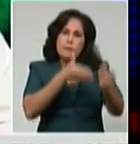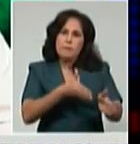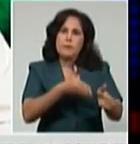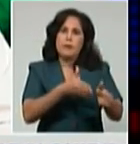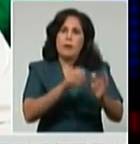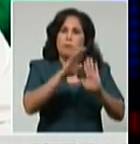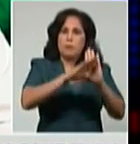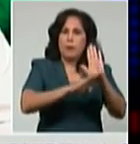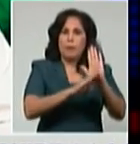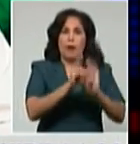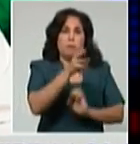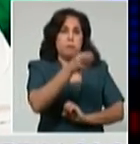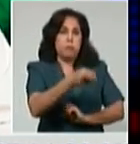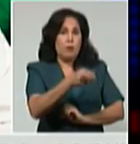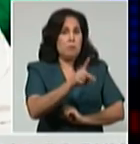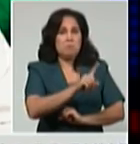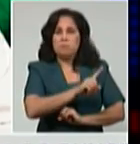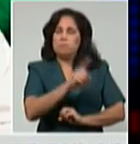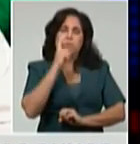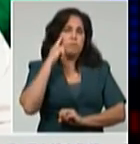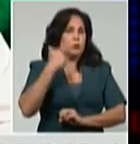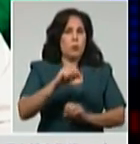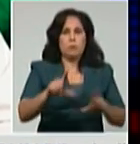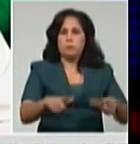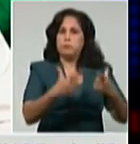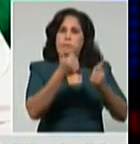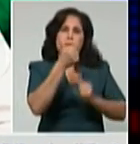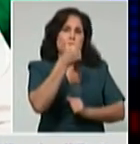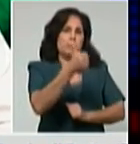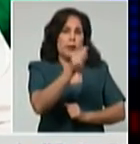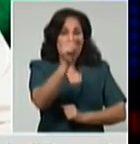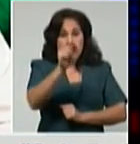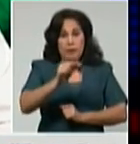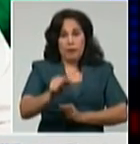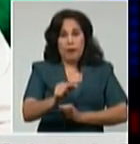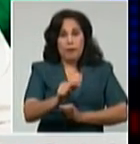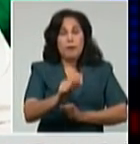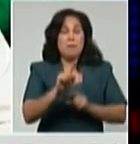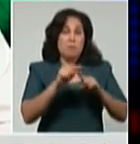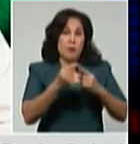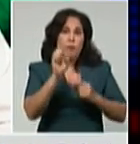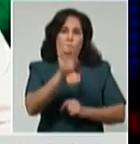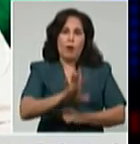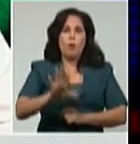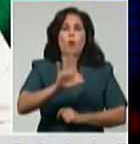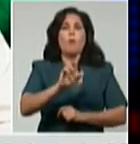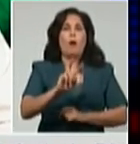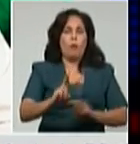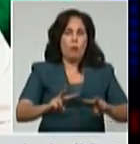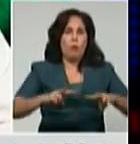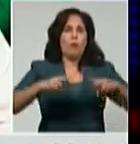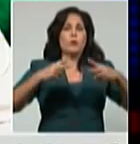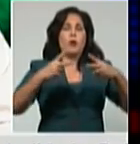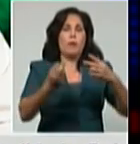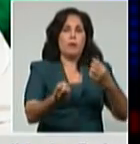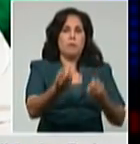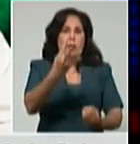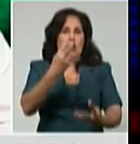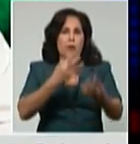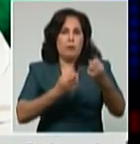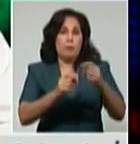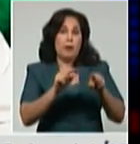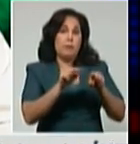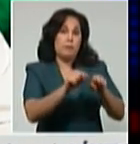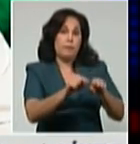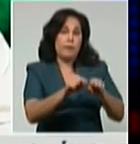está conocido, identificado, que puede evitar el contagio, pues hemos visto, y tal vez Lilia nos